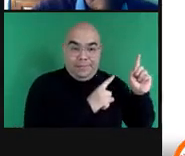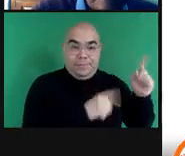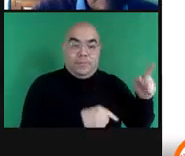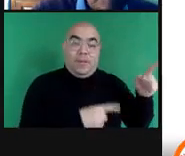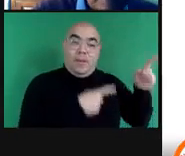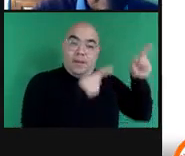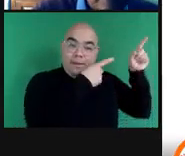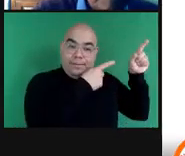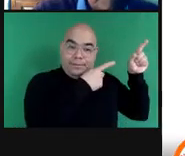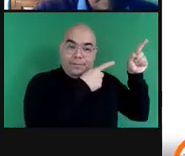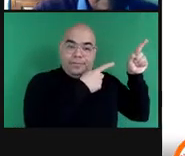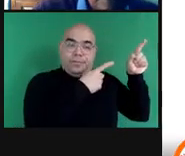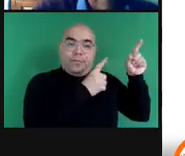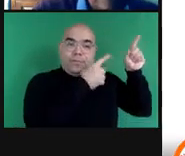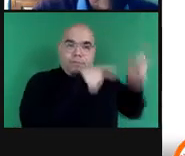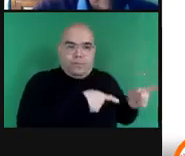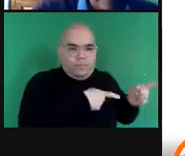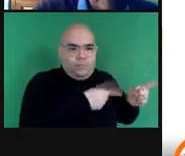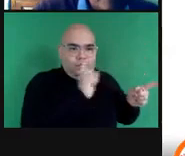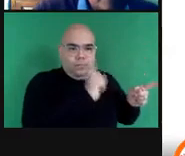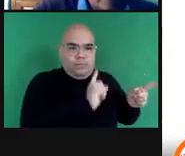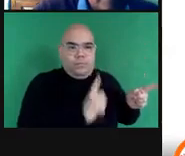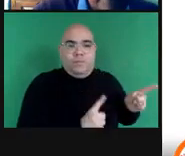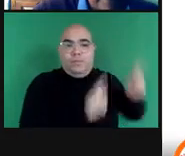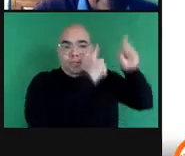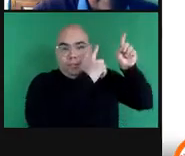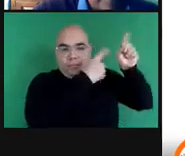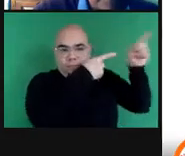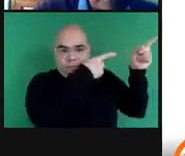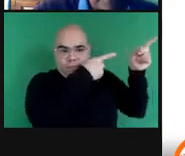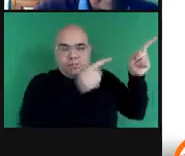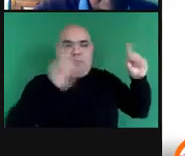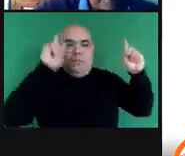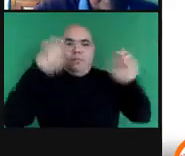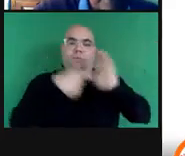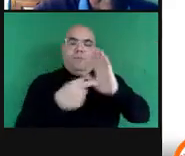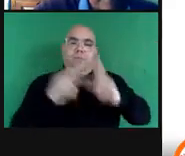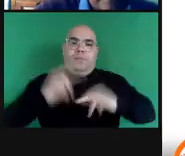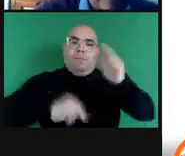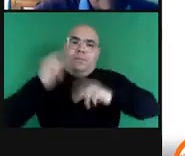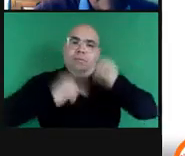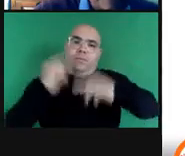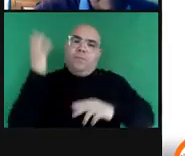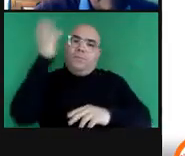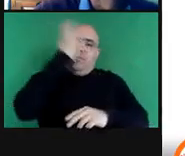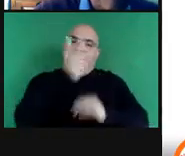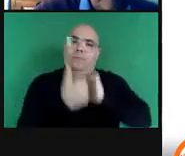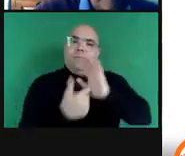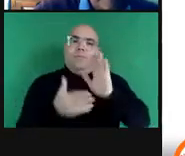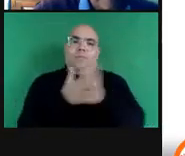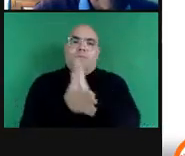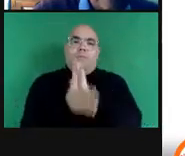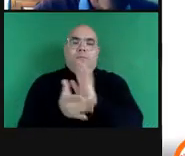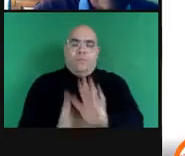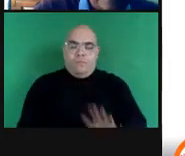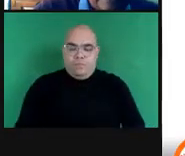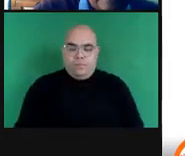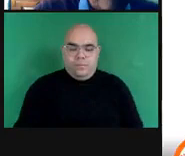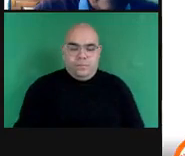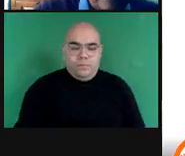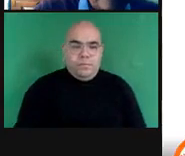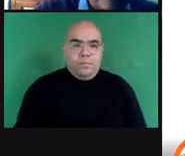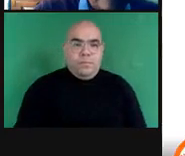en la parte superior, es una escultura hermosísima de Bernardo Salcedo, es